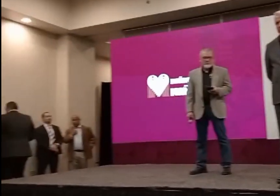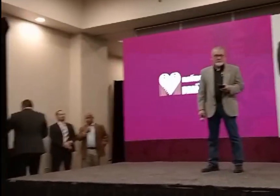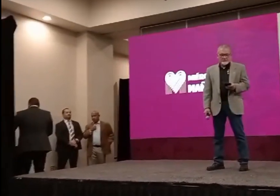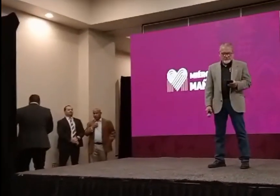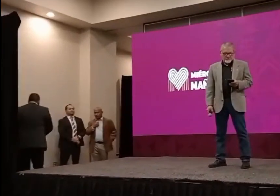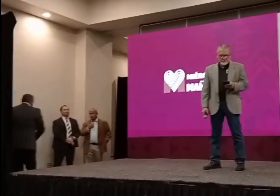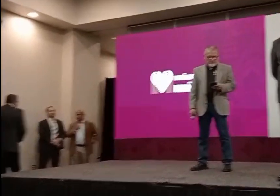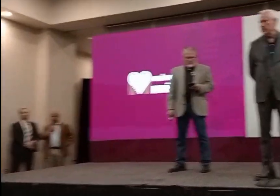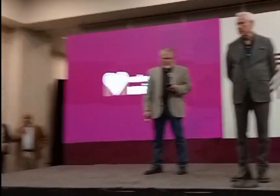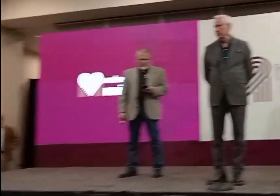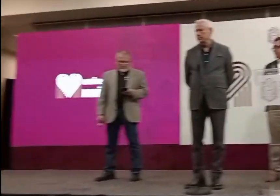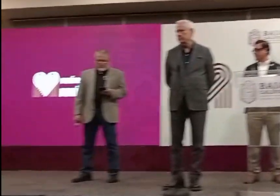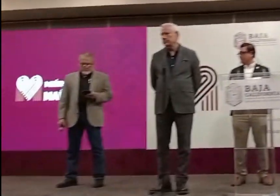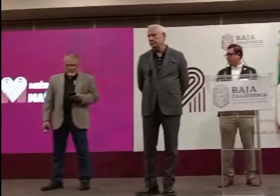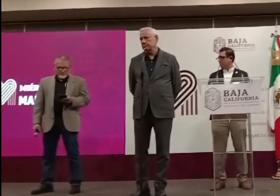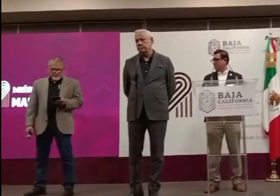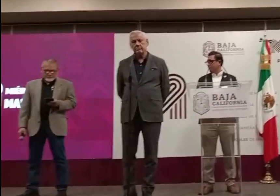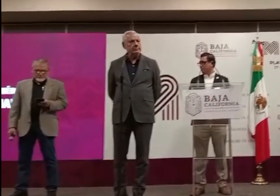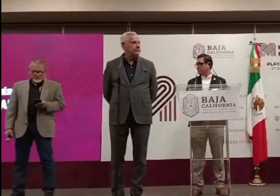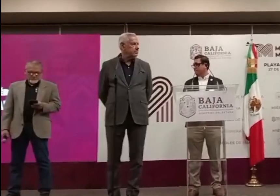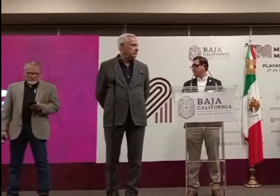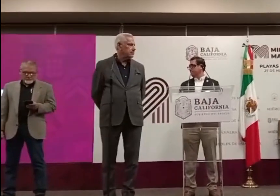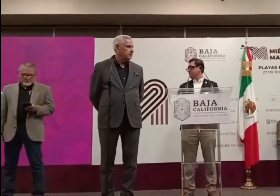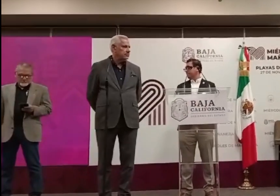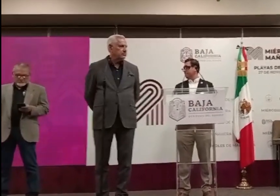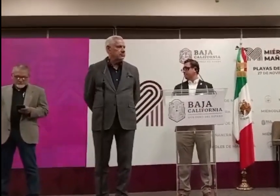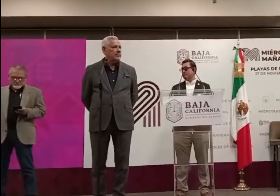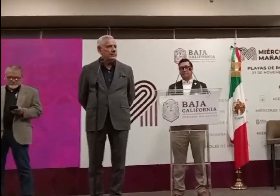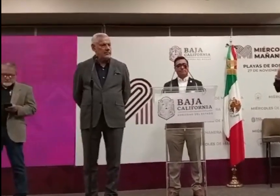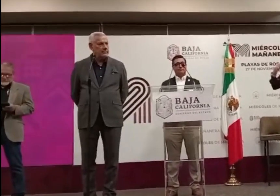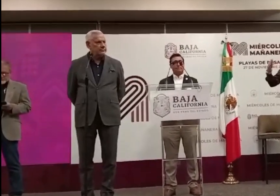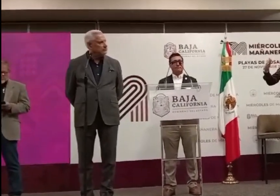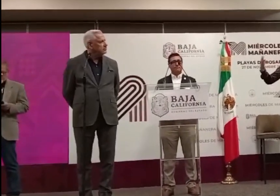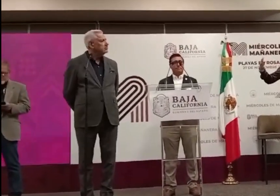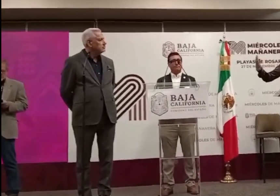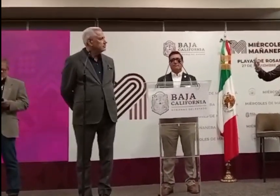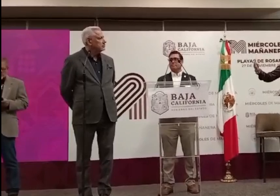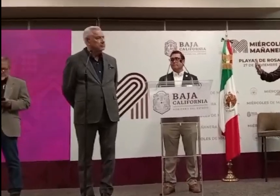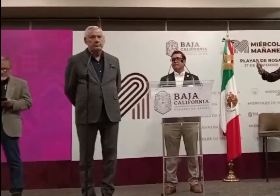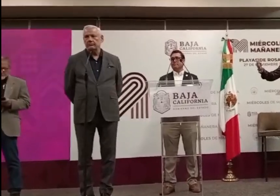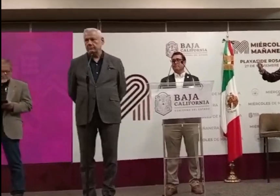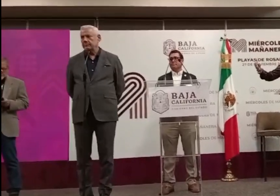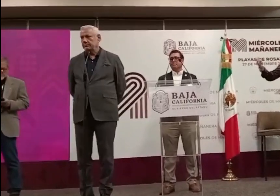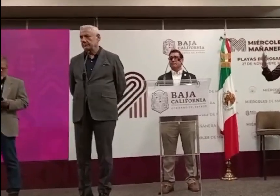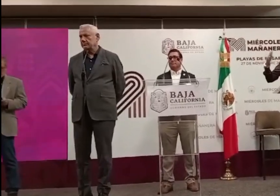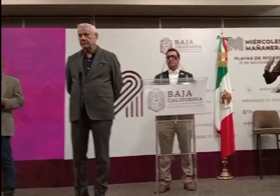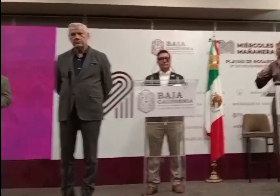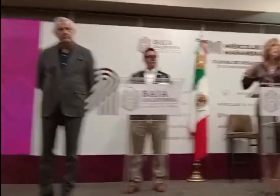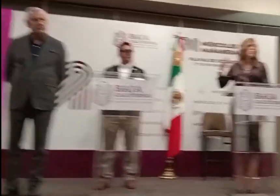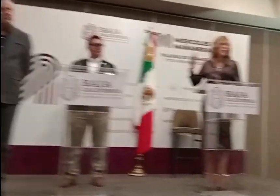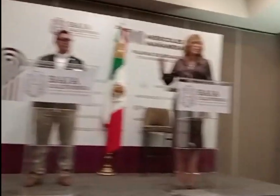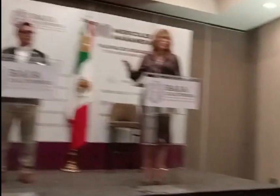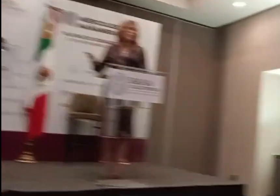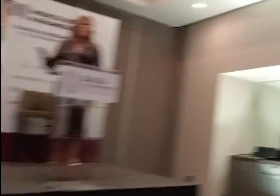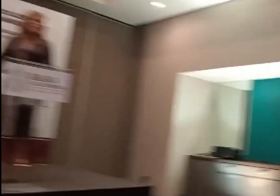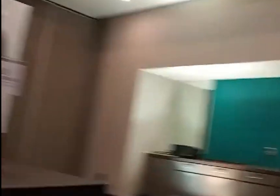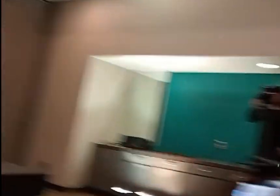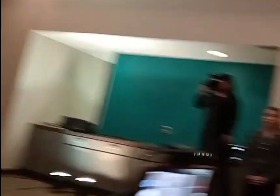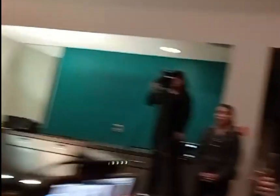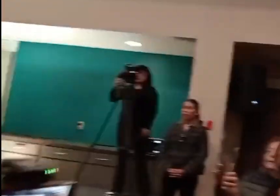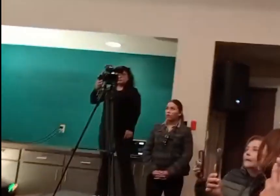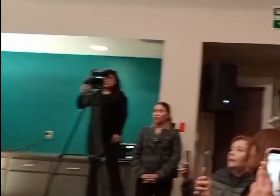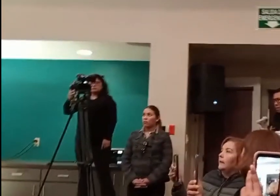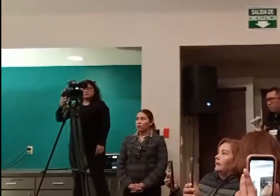respetamos mucho, que lo que queremos es justamente que no haya una afectación a futuro ni para ellos ni para sus